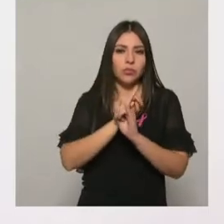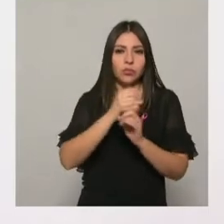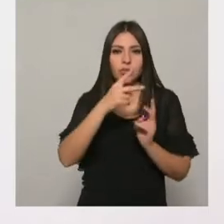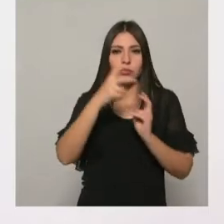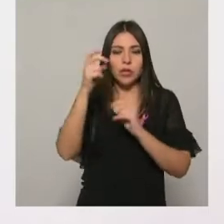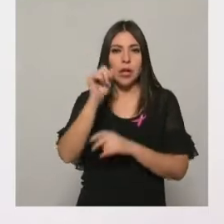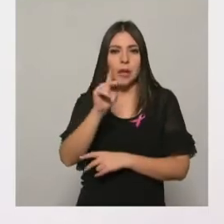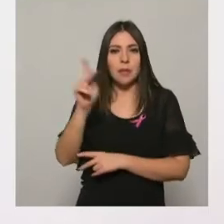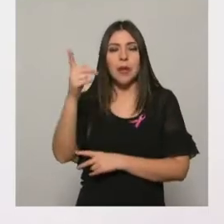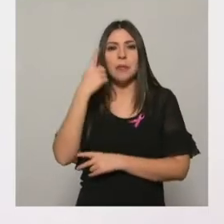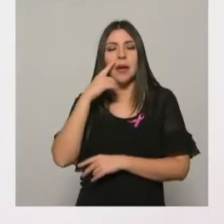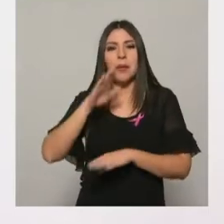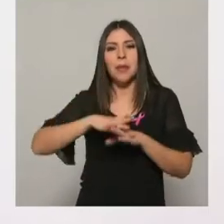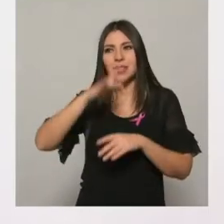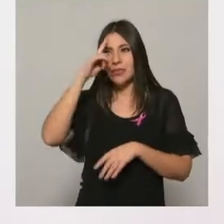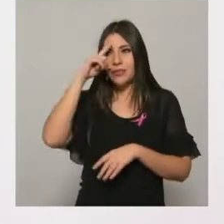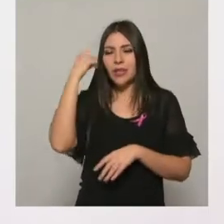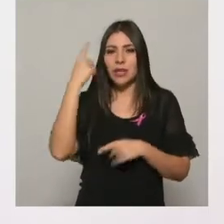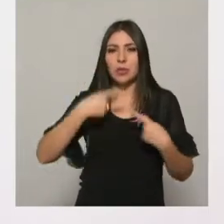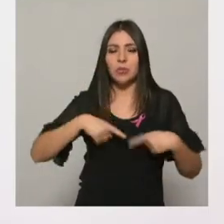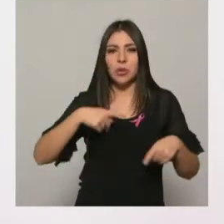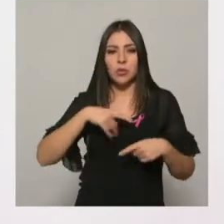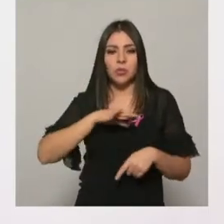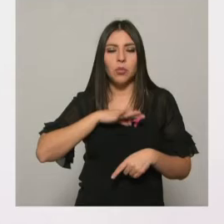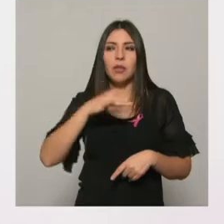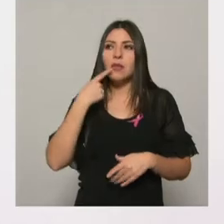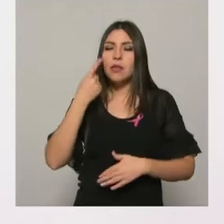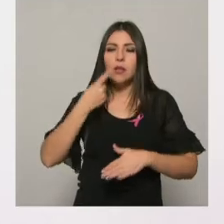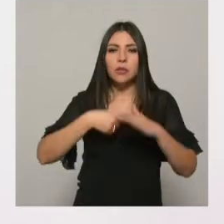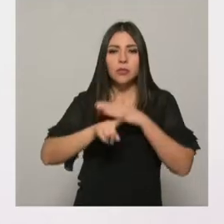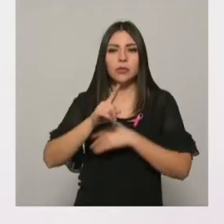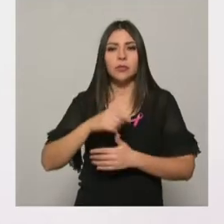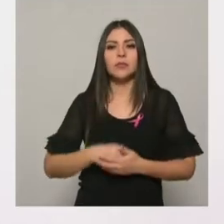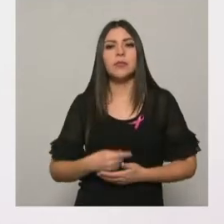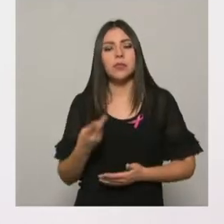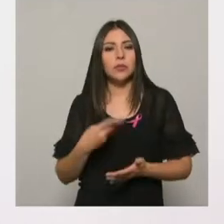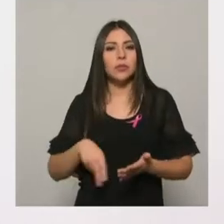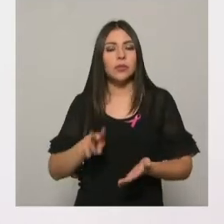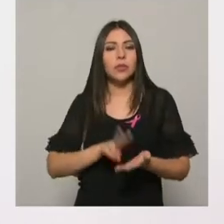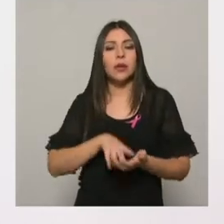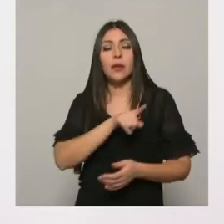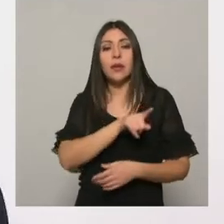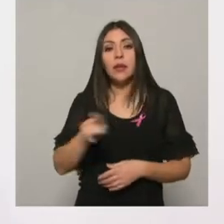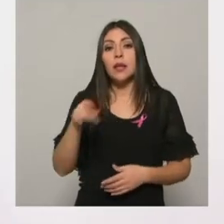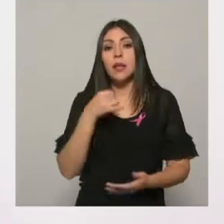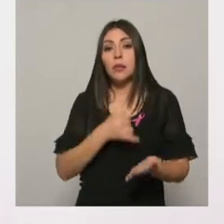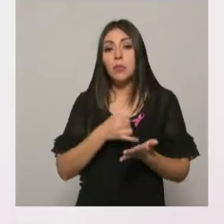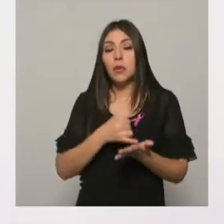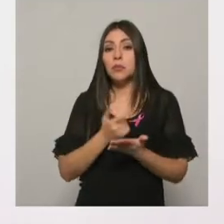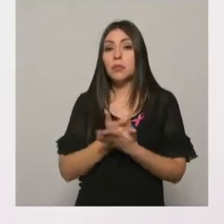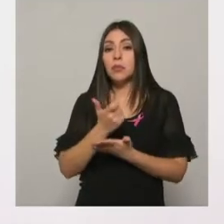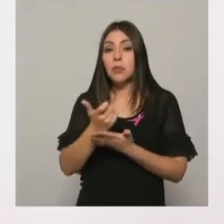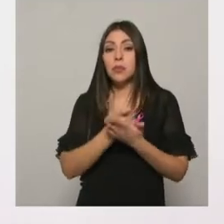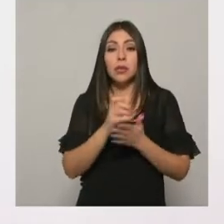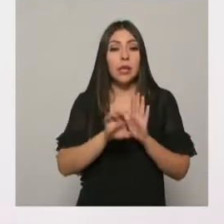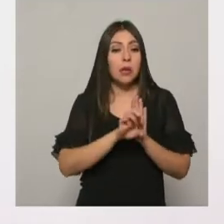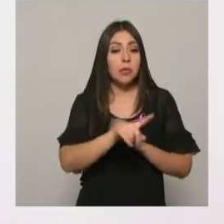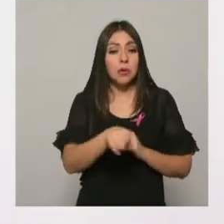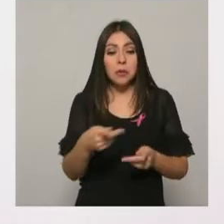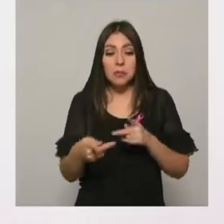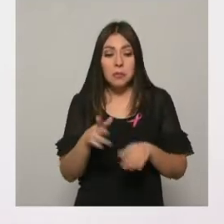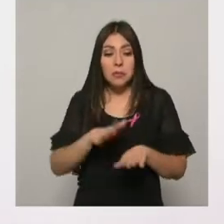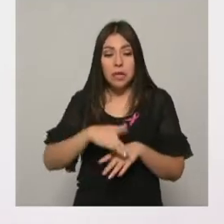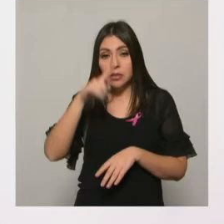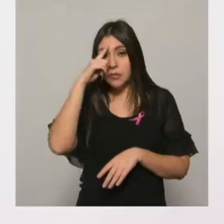a la justicia y, como bien mencionas también, el pago de nuestras obligaciones fiscales. Es decir, si todo se hace más fácil y más